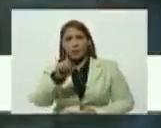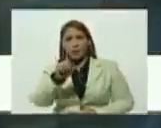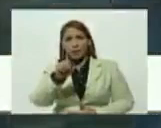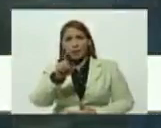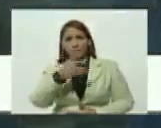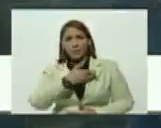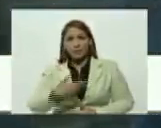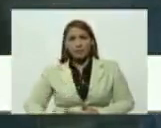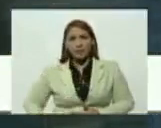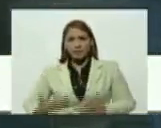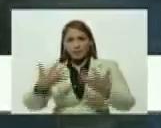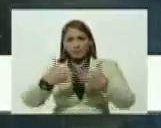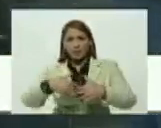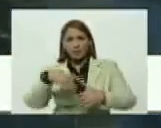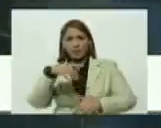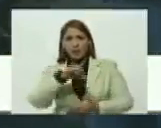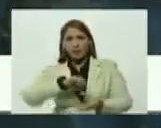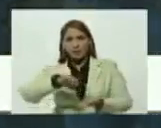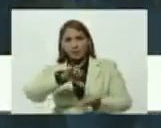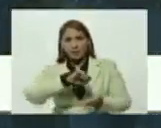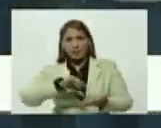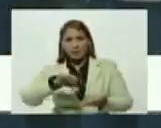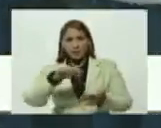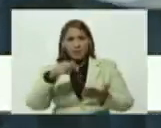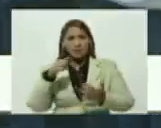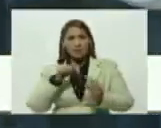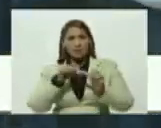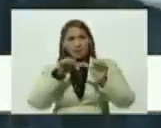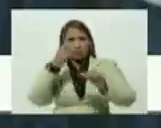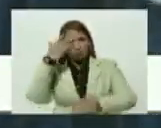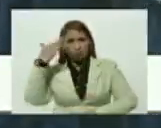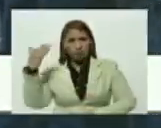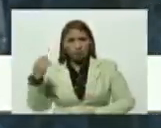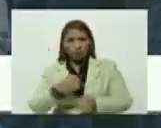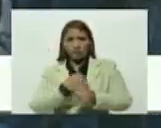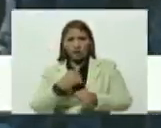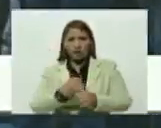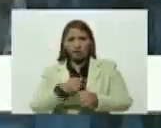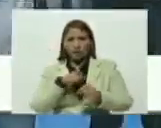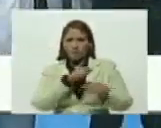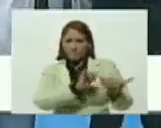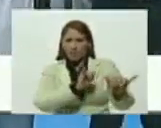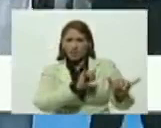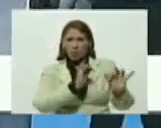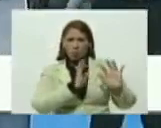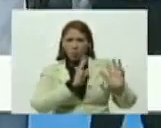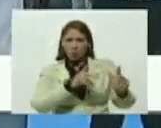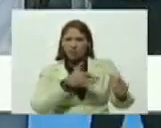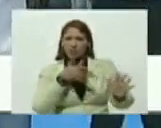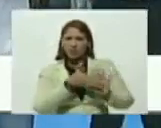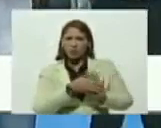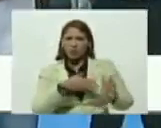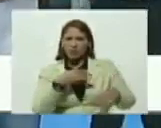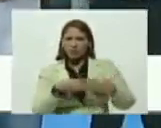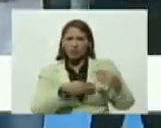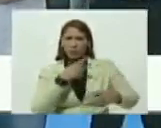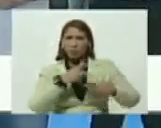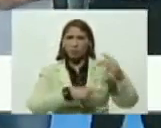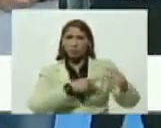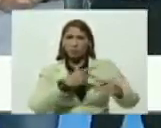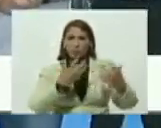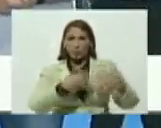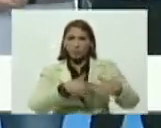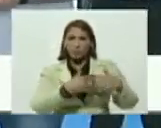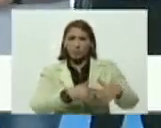en estos momentos que sigue soñando y trabajando. Pero yo quiero que le cuente él, presidente, lo que se está haciendo, lo que se está produciendo en las empresas